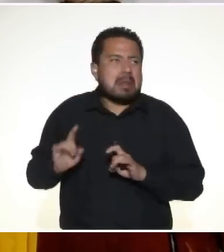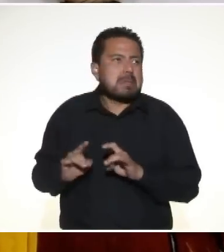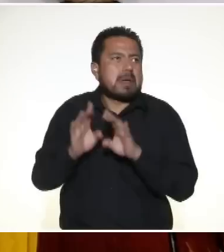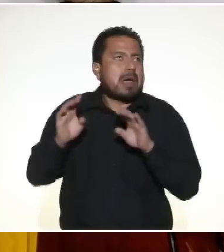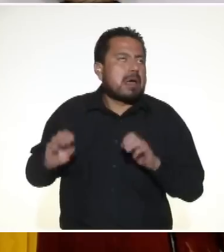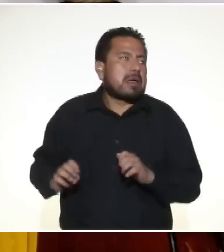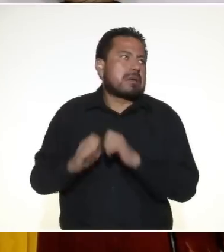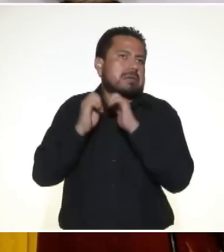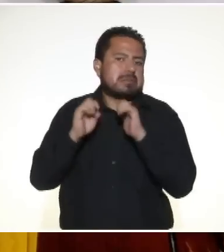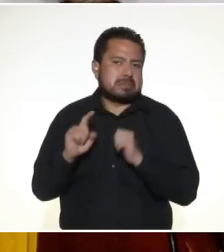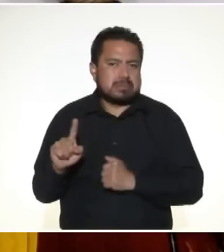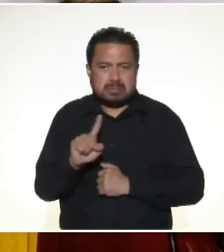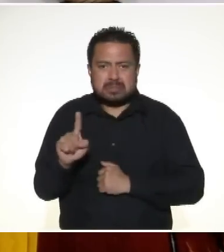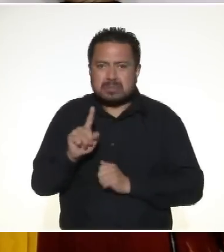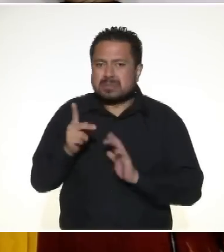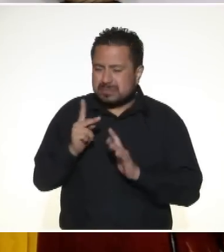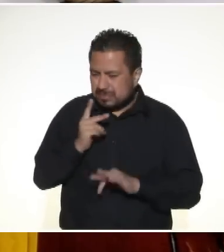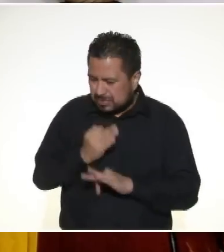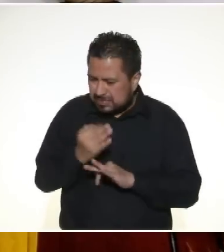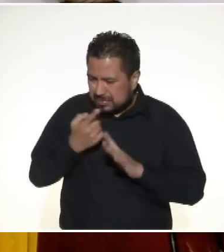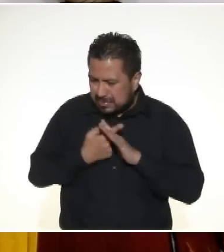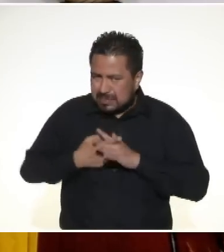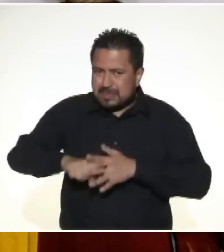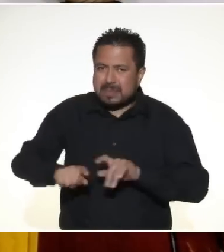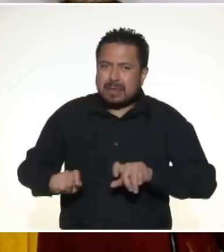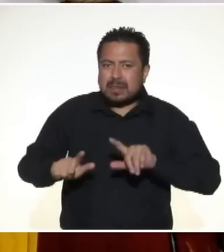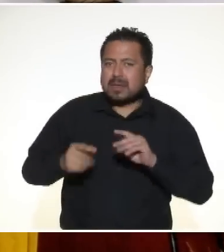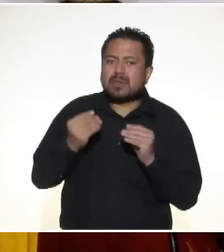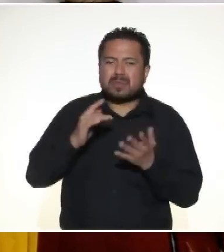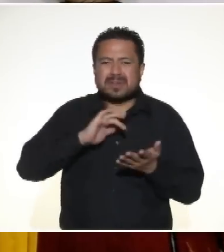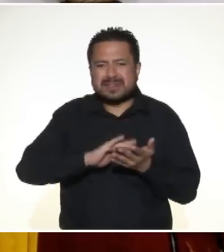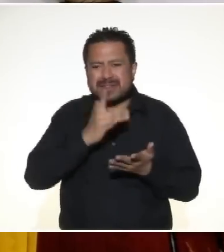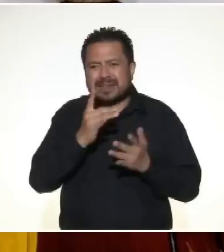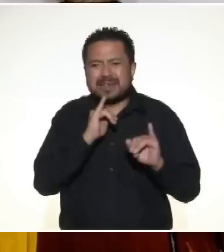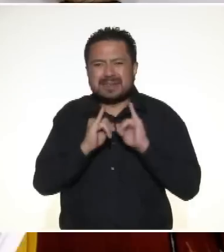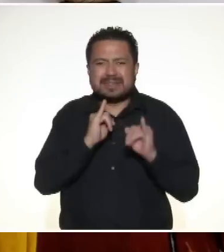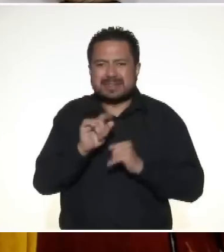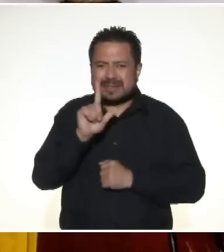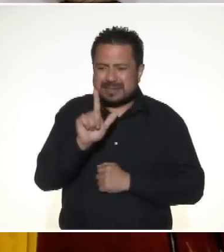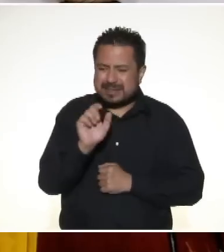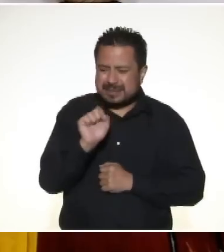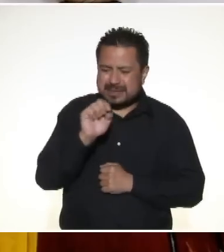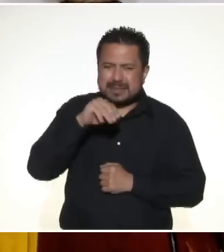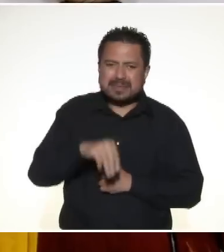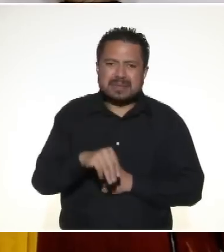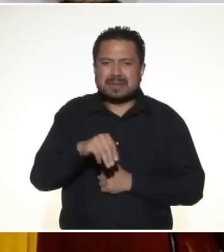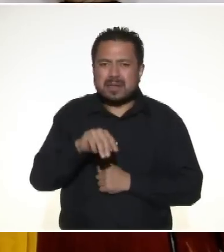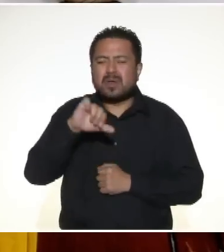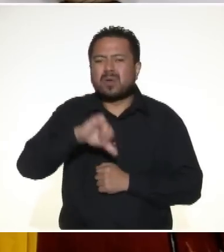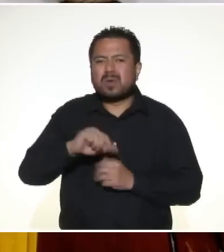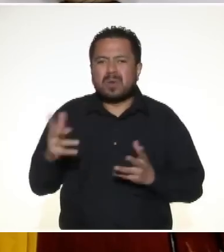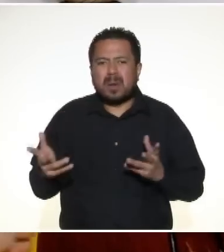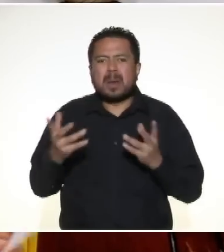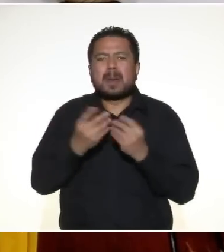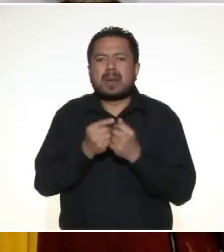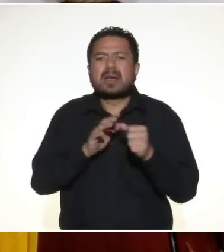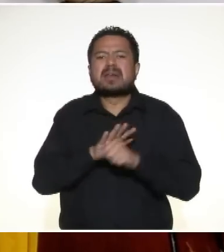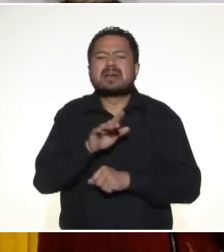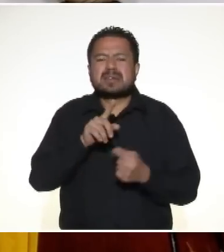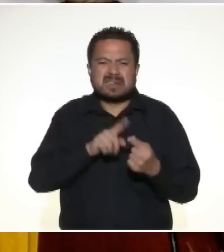imprevisto. Y bueno, pues vamos a arrancar de una vez el programa. Quiero agradecer a nuestros intérpretes de lengua de señas mexicanas. Están con nosotros el día de